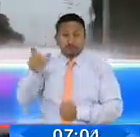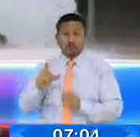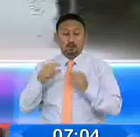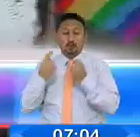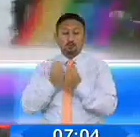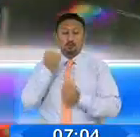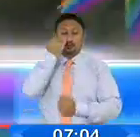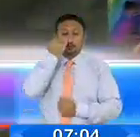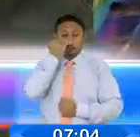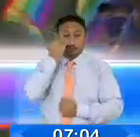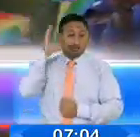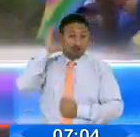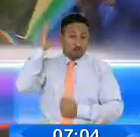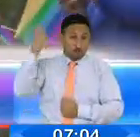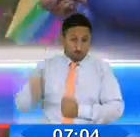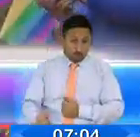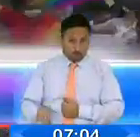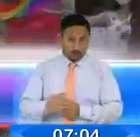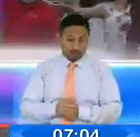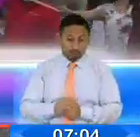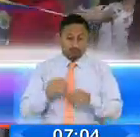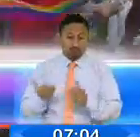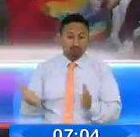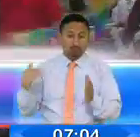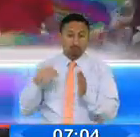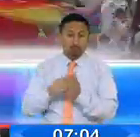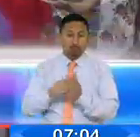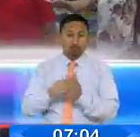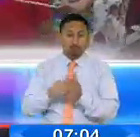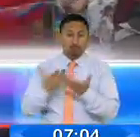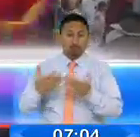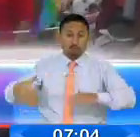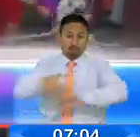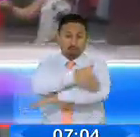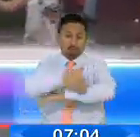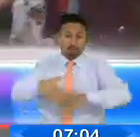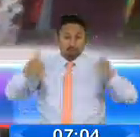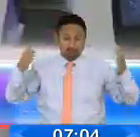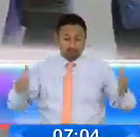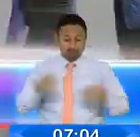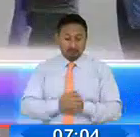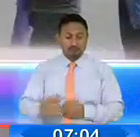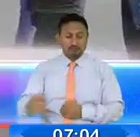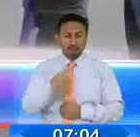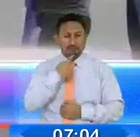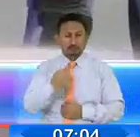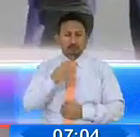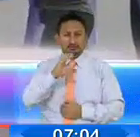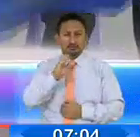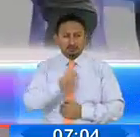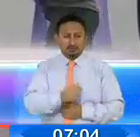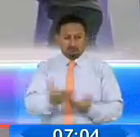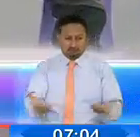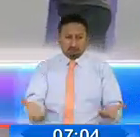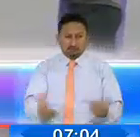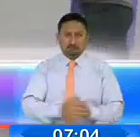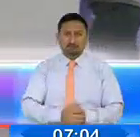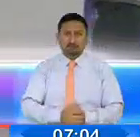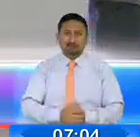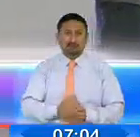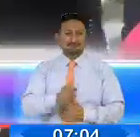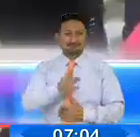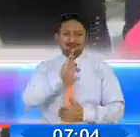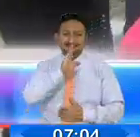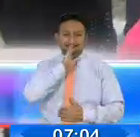en la provincia de la Suay, quienes salieron nuevamente a las vías en sus sectores para hacer públicos sus exigencias al CNE. Sí, siempre vamos a